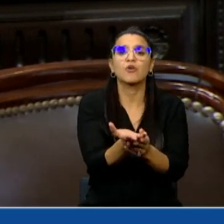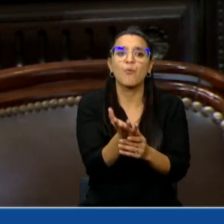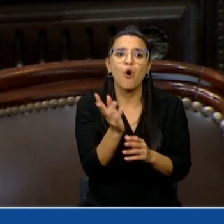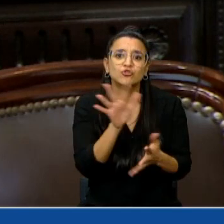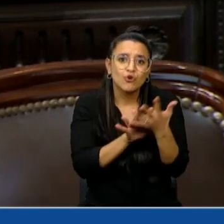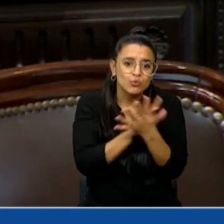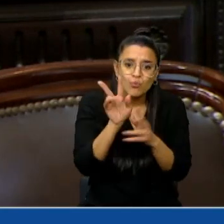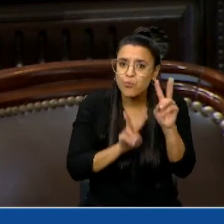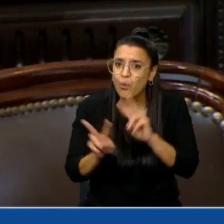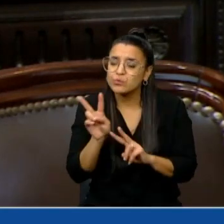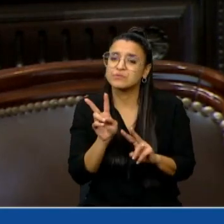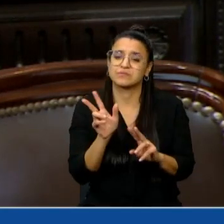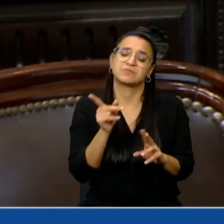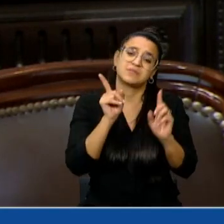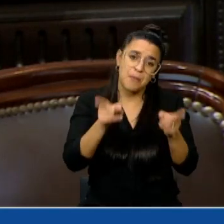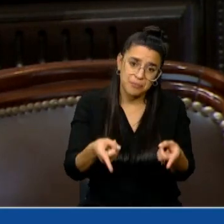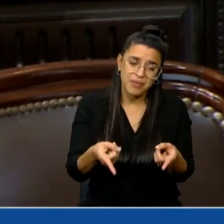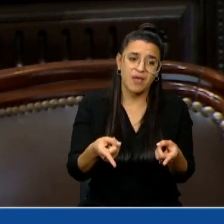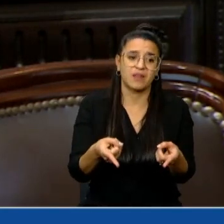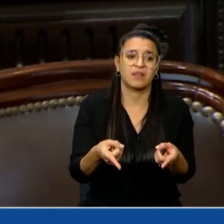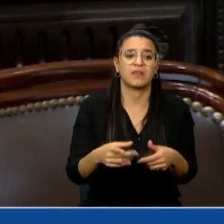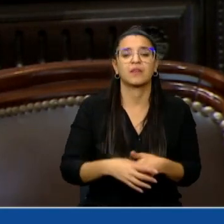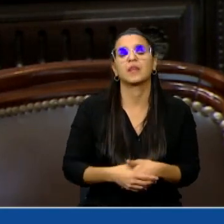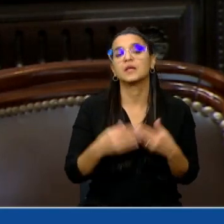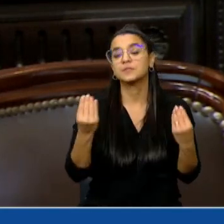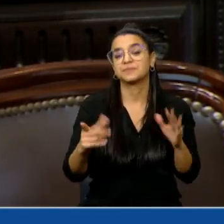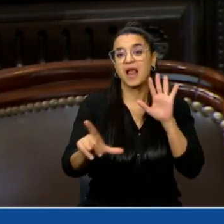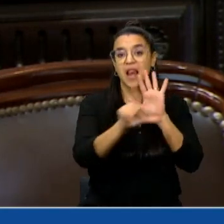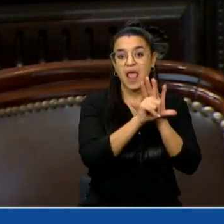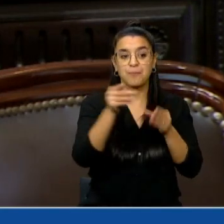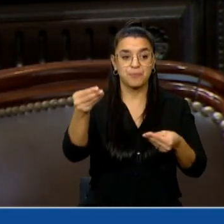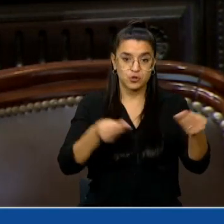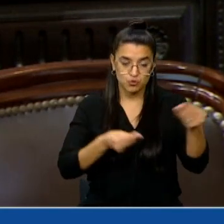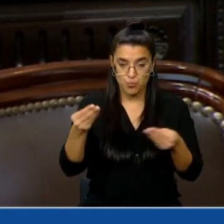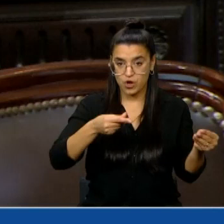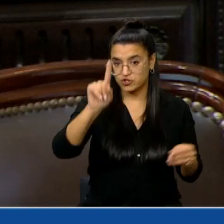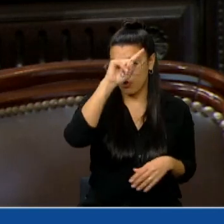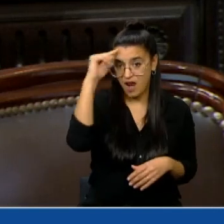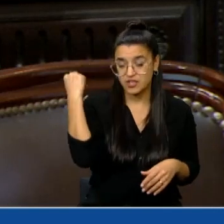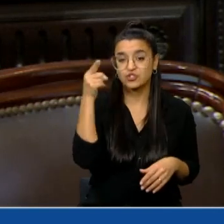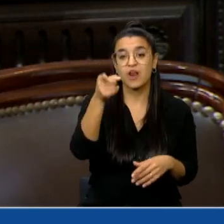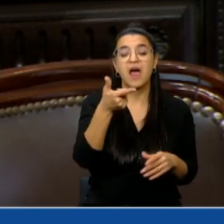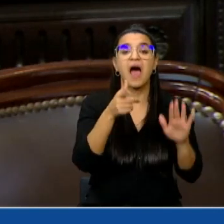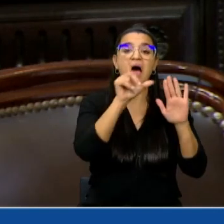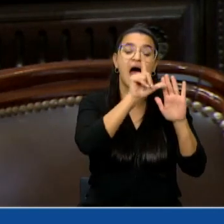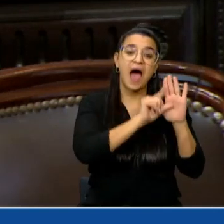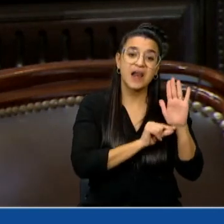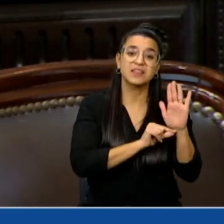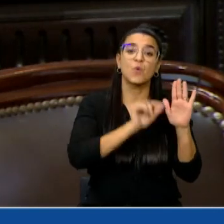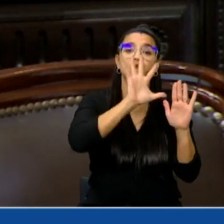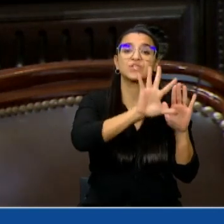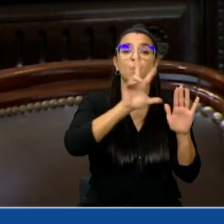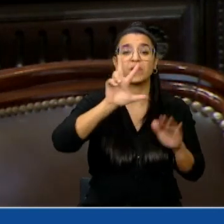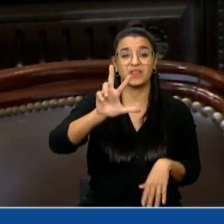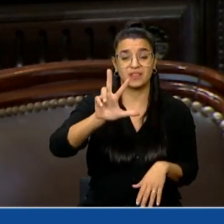solución también lo ha permitido que en la Ley de Presupuesto Nacional, en su artículo